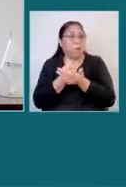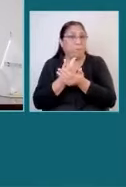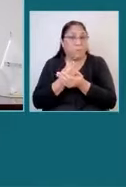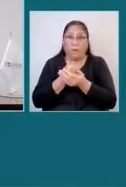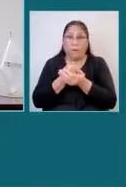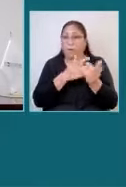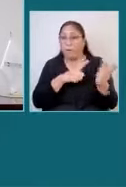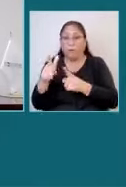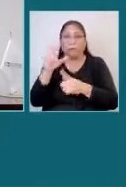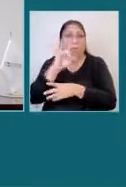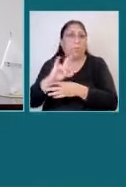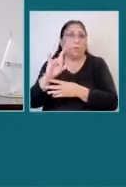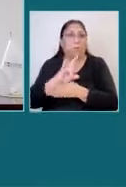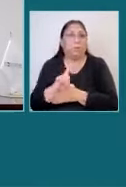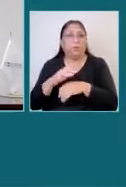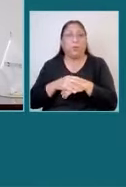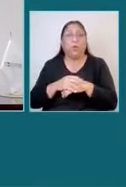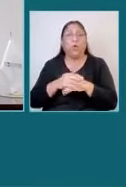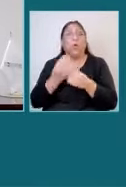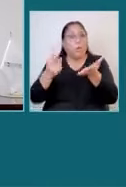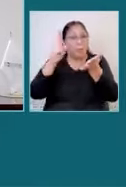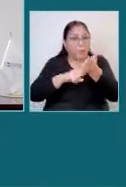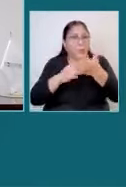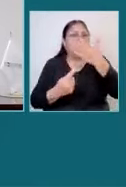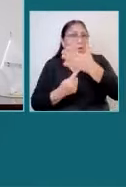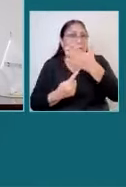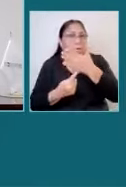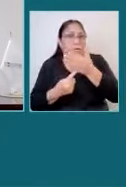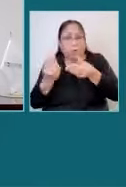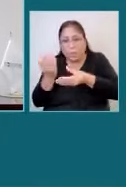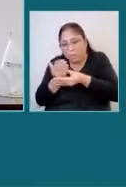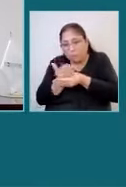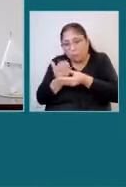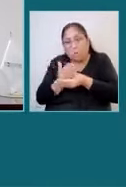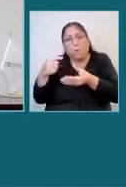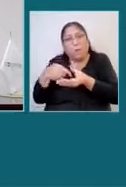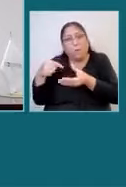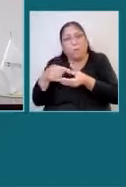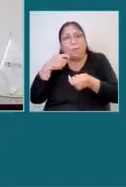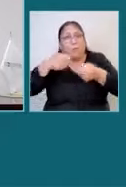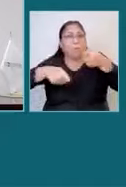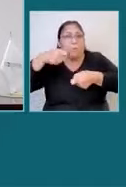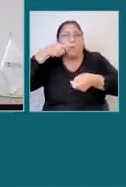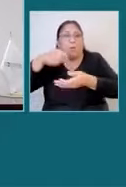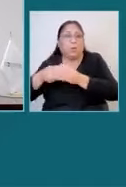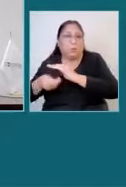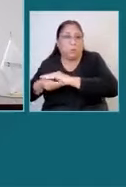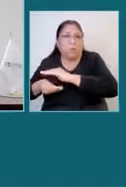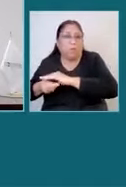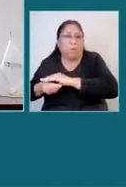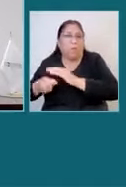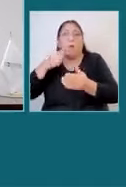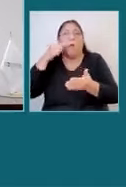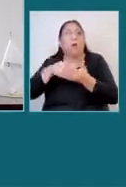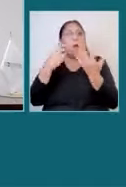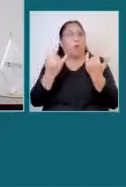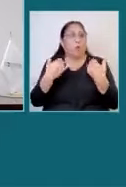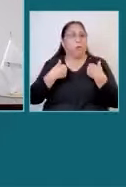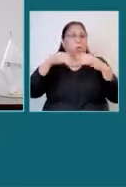disponible para las startups que se encuentran en el portafolio de inversión de este fondo, ¿no? Actualmente tienen